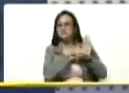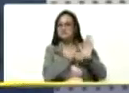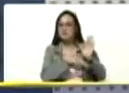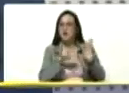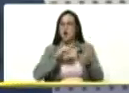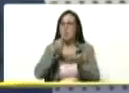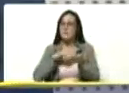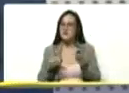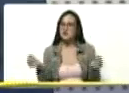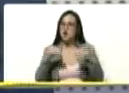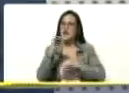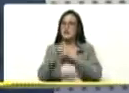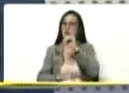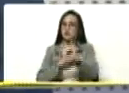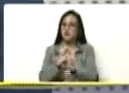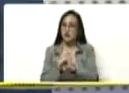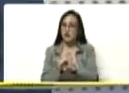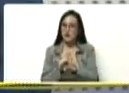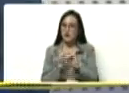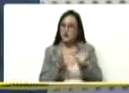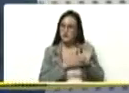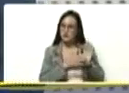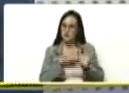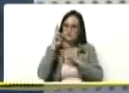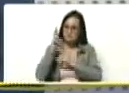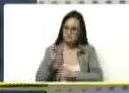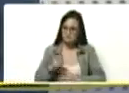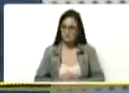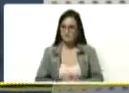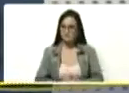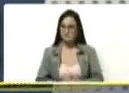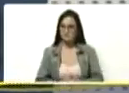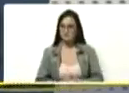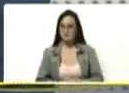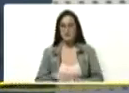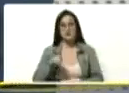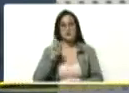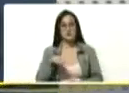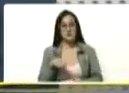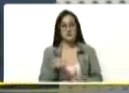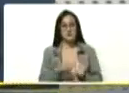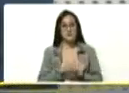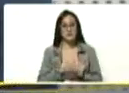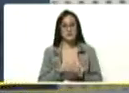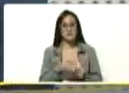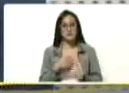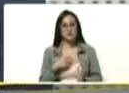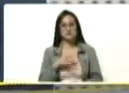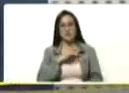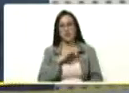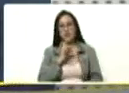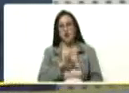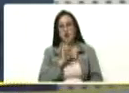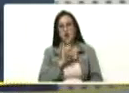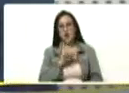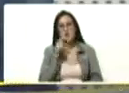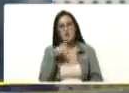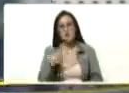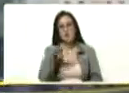convenciones internacionales. Asimismo, me adhiero al dolor que embarga al pueblo